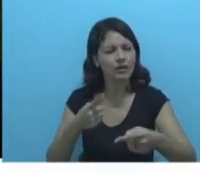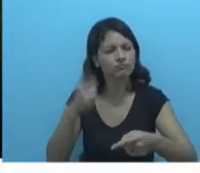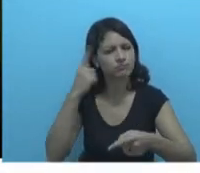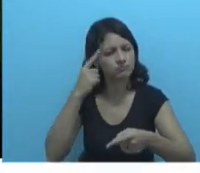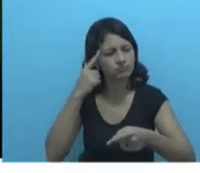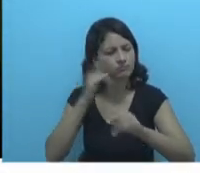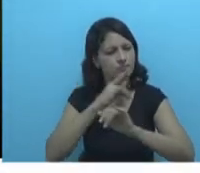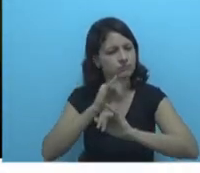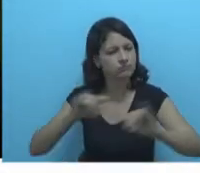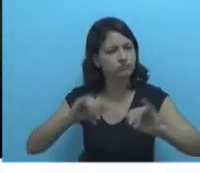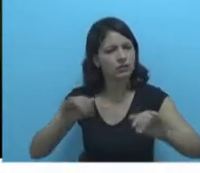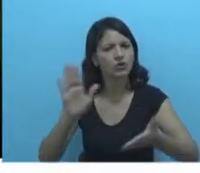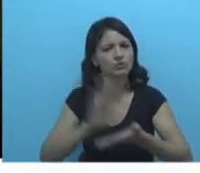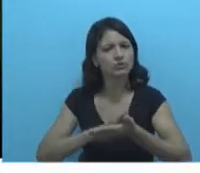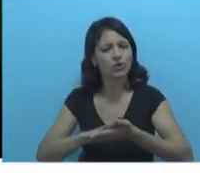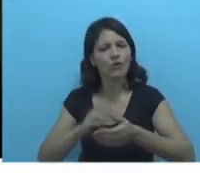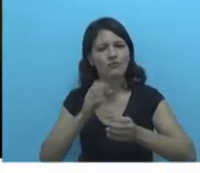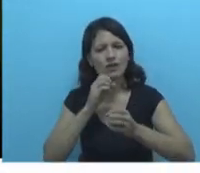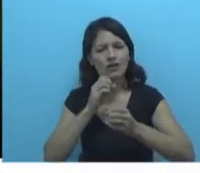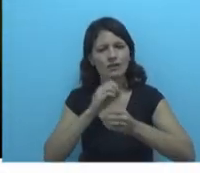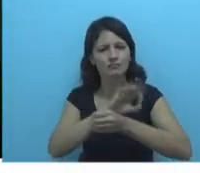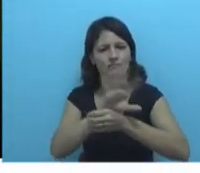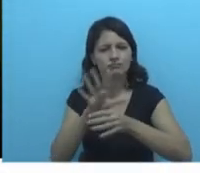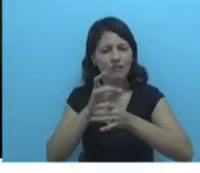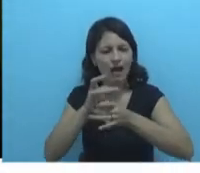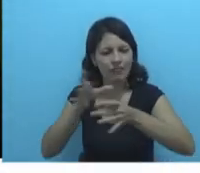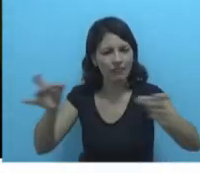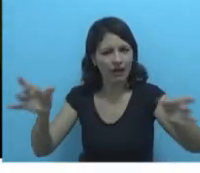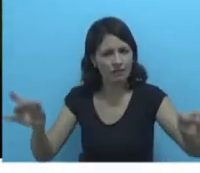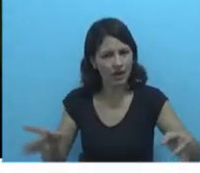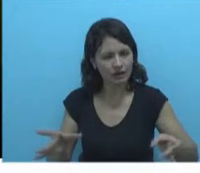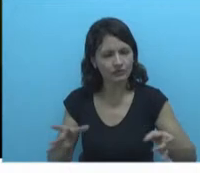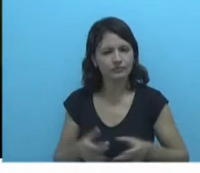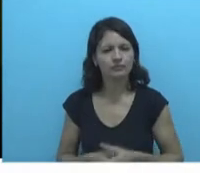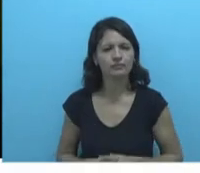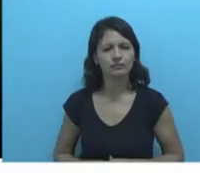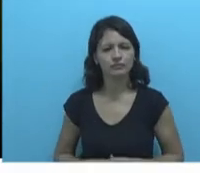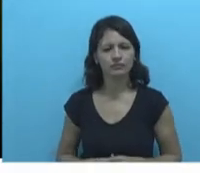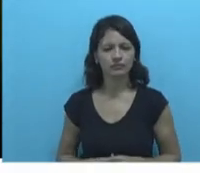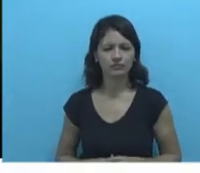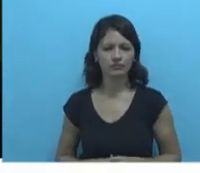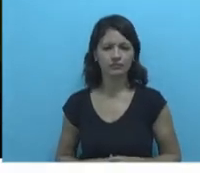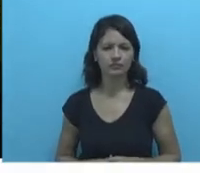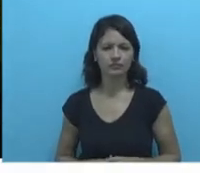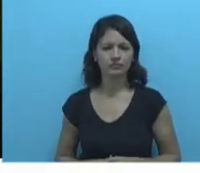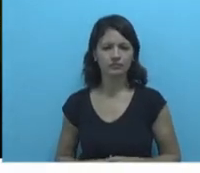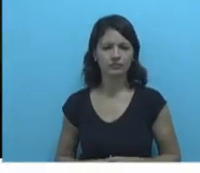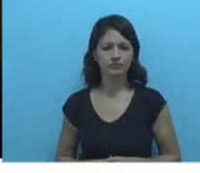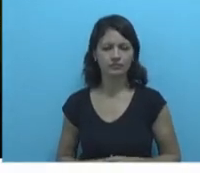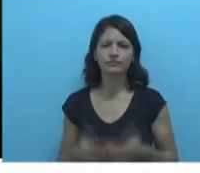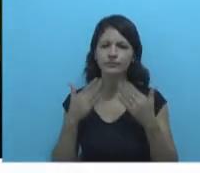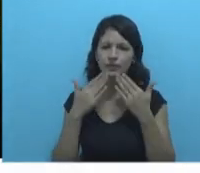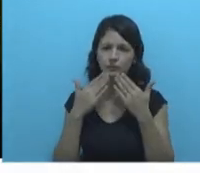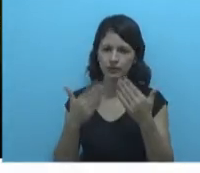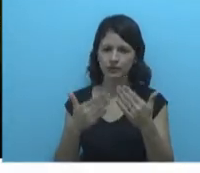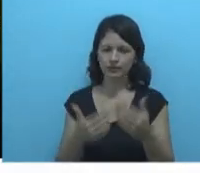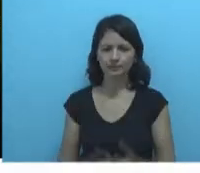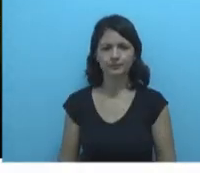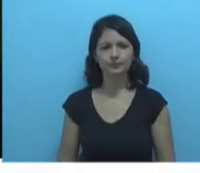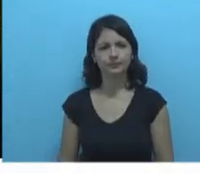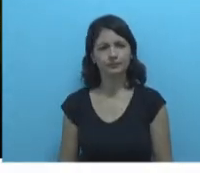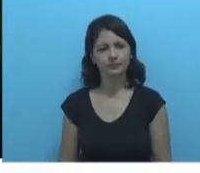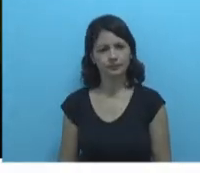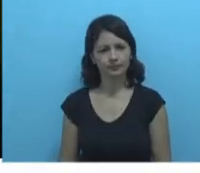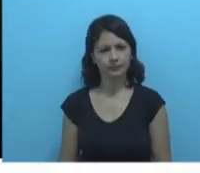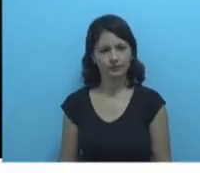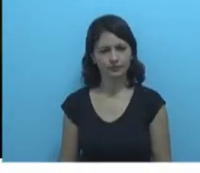profundizando sobre esta pandemia que nos afecta de manera cada vez más dramática. Muchas gracias, señor